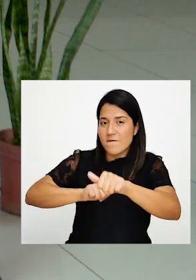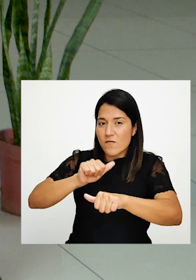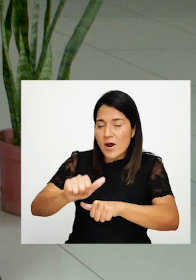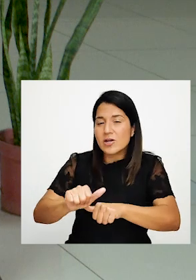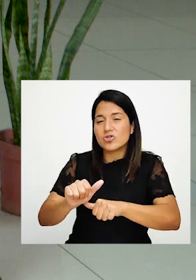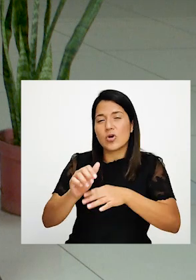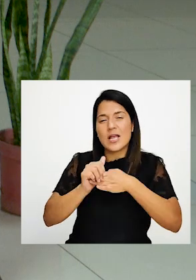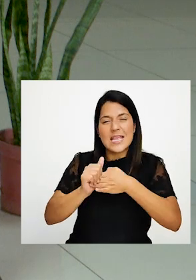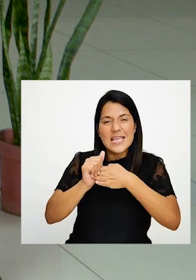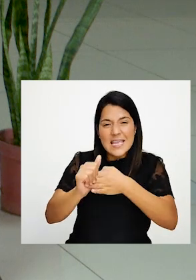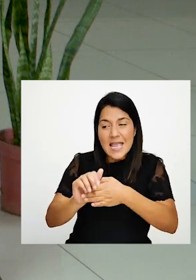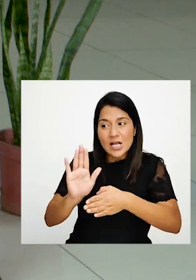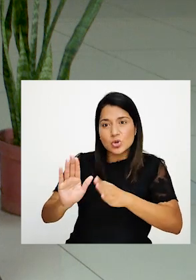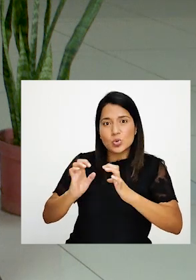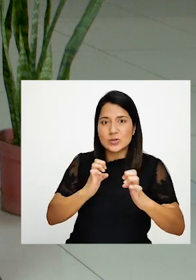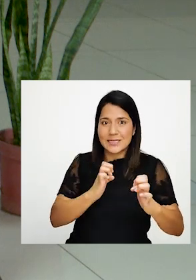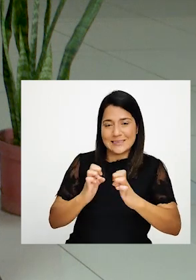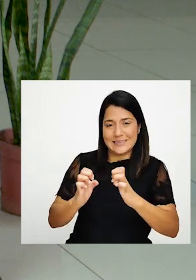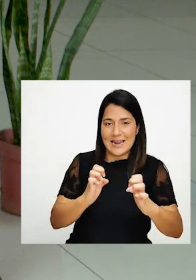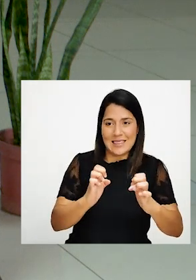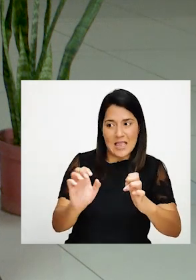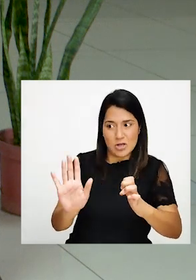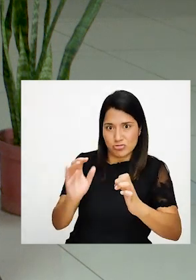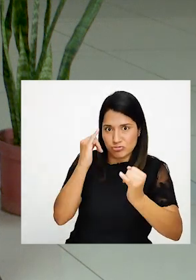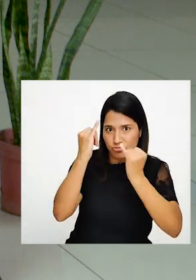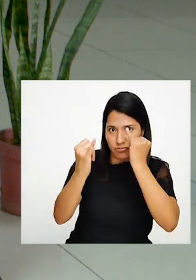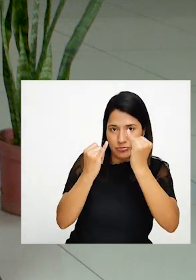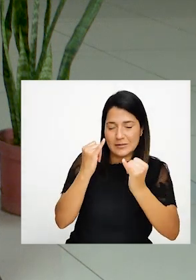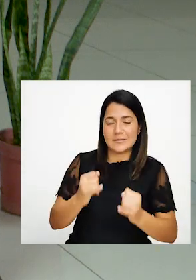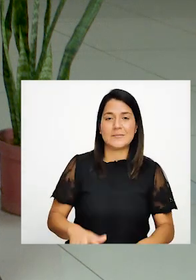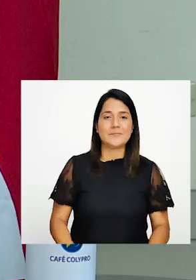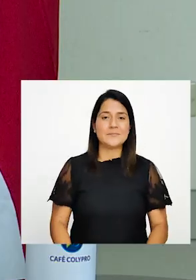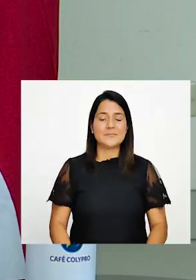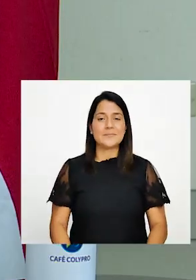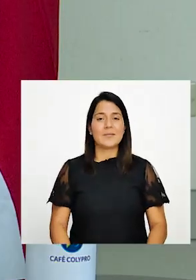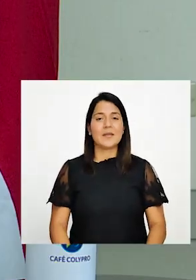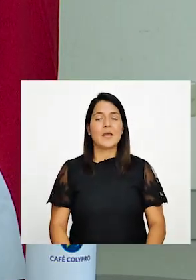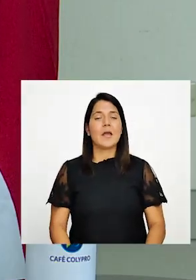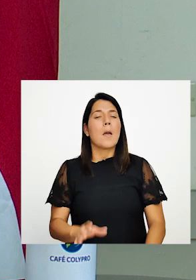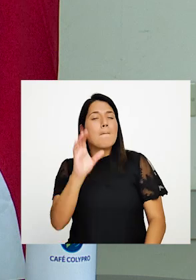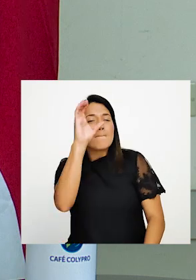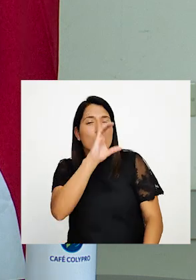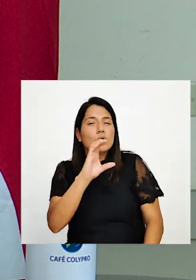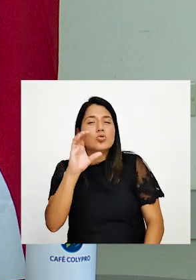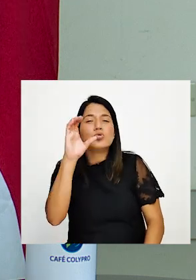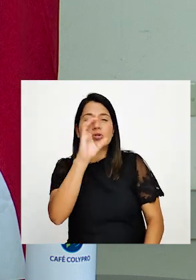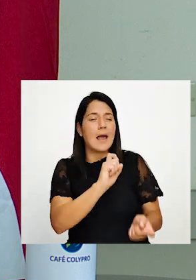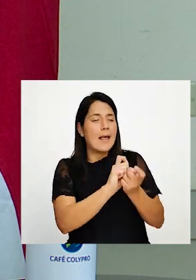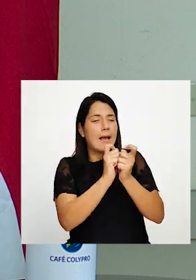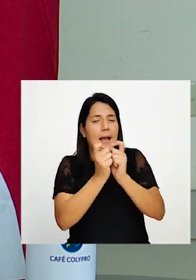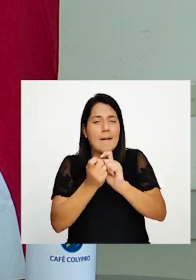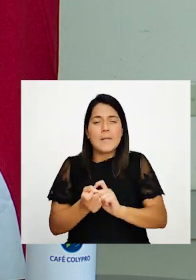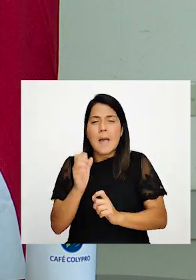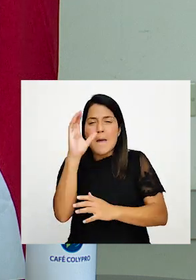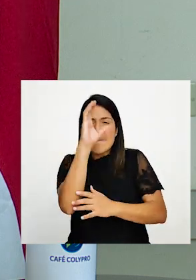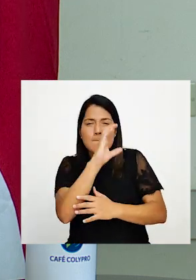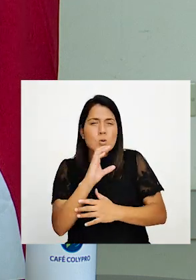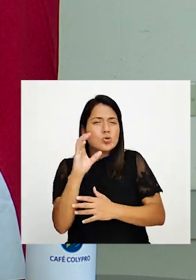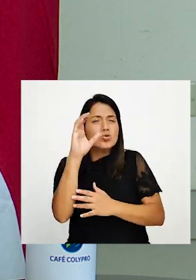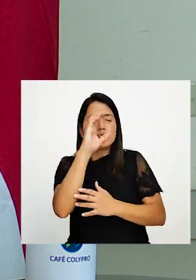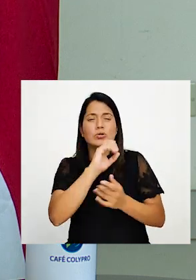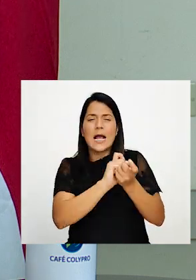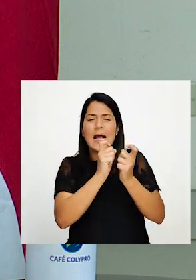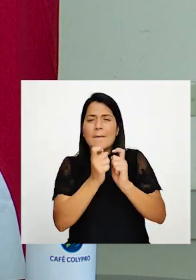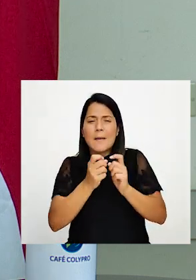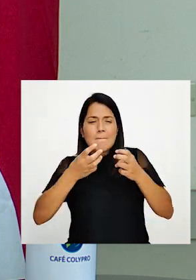esas estrategias que realizan los estudiantes. El buscar renovarse, el buscar